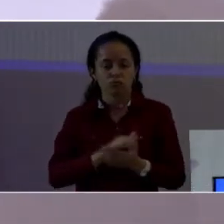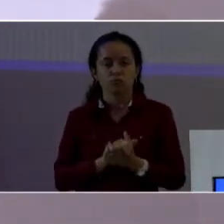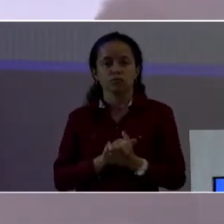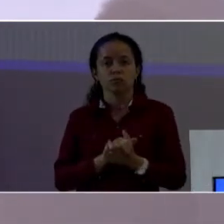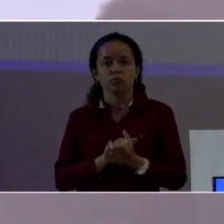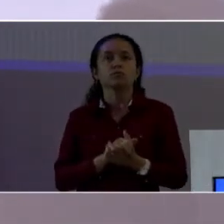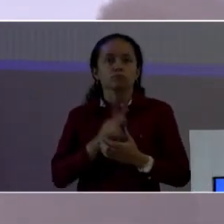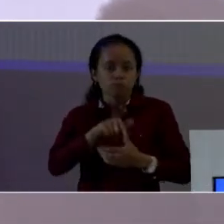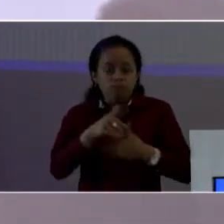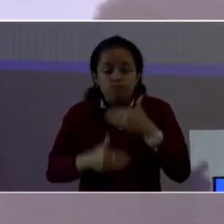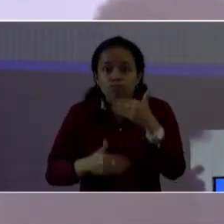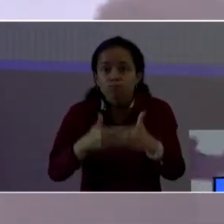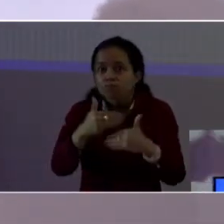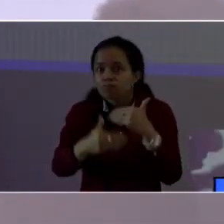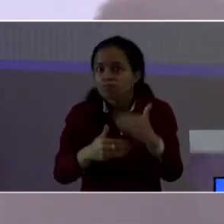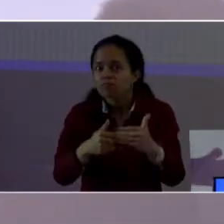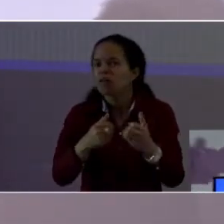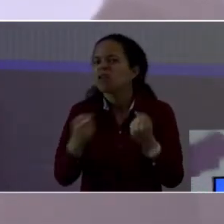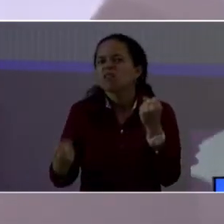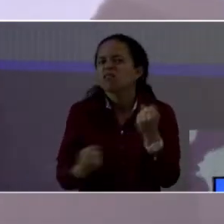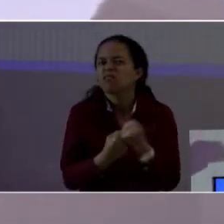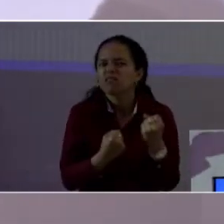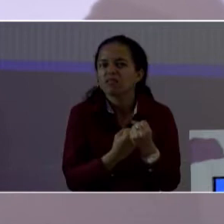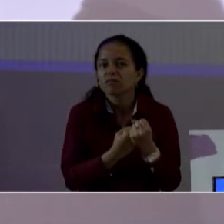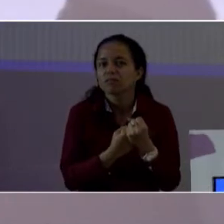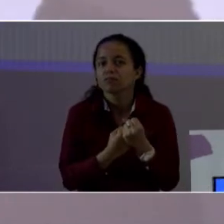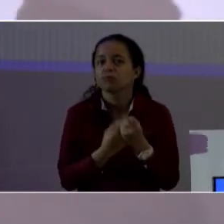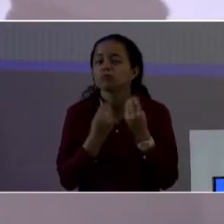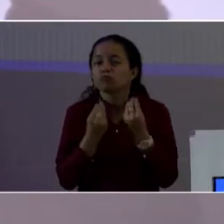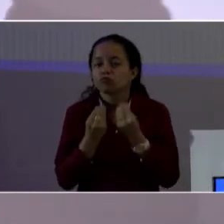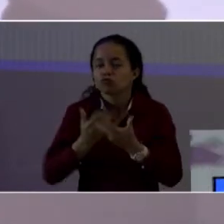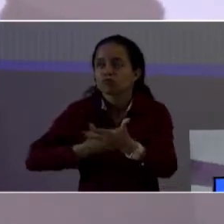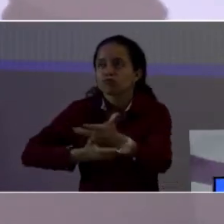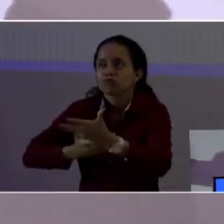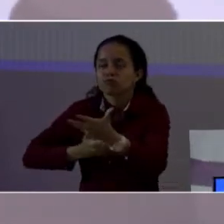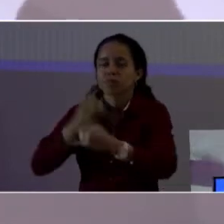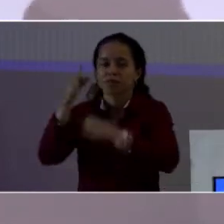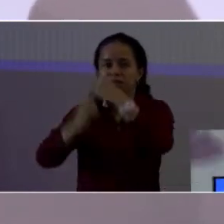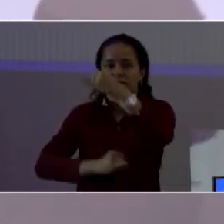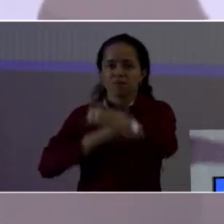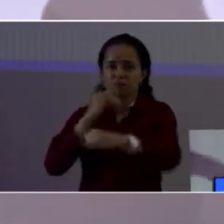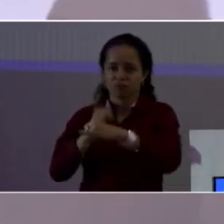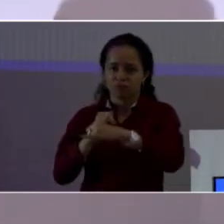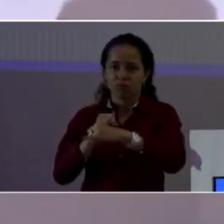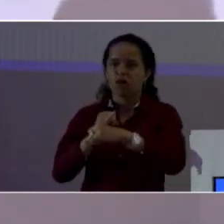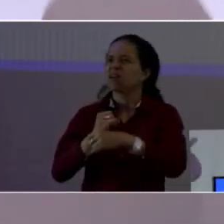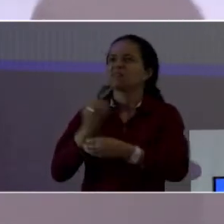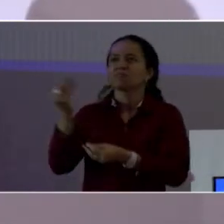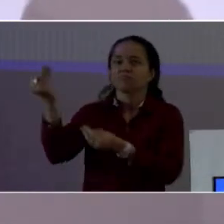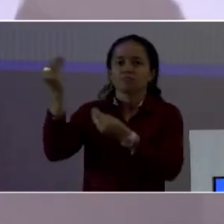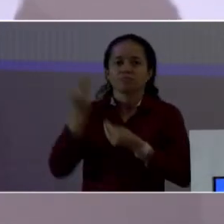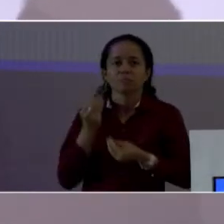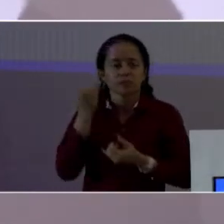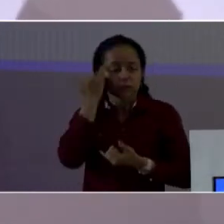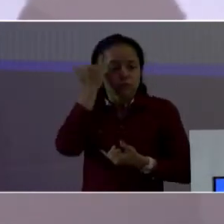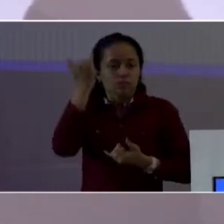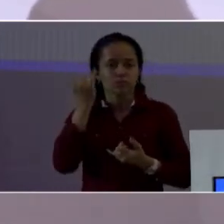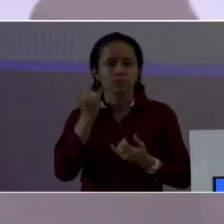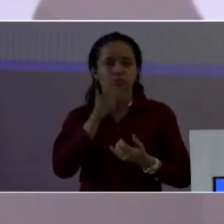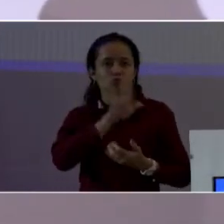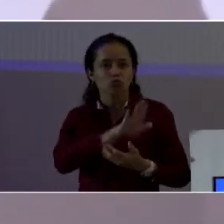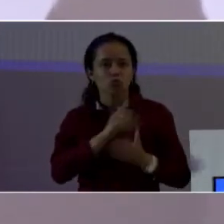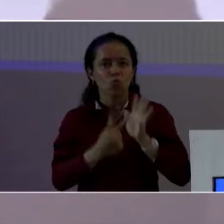en todo este proceso nos ha apoyado muchísimo la cooperación internacional en aportar innovación a los